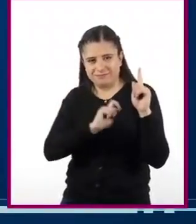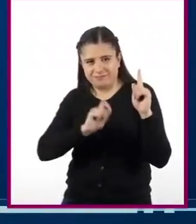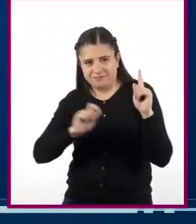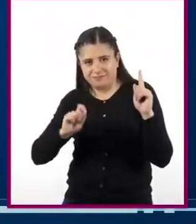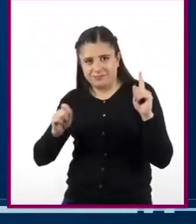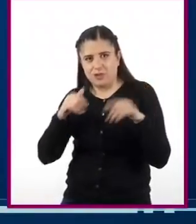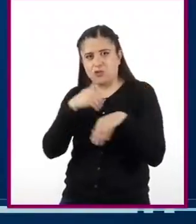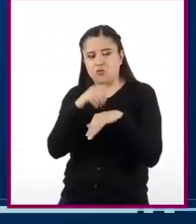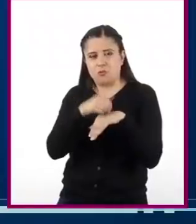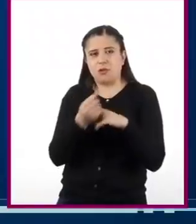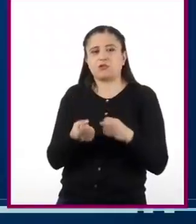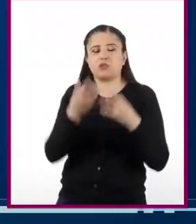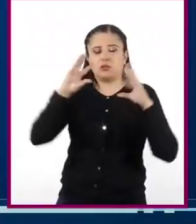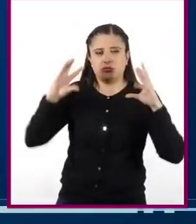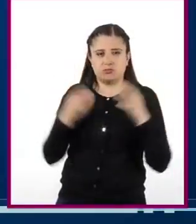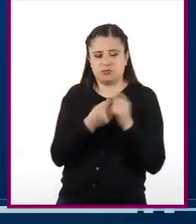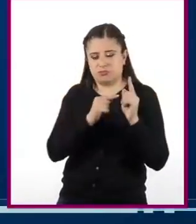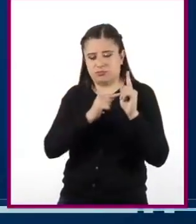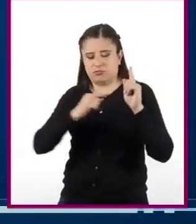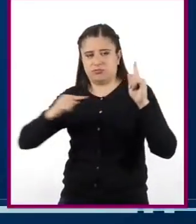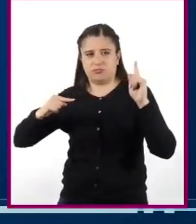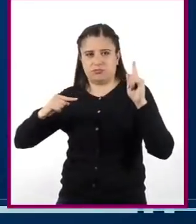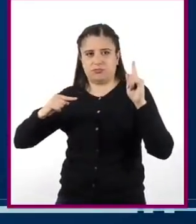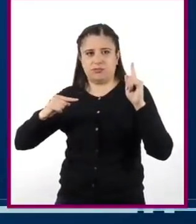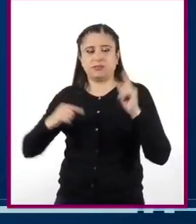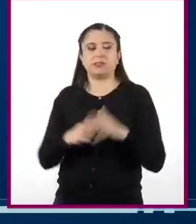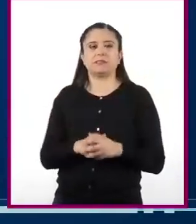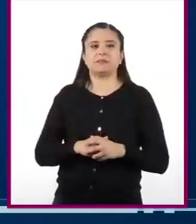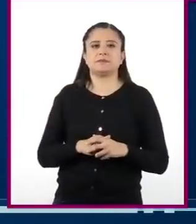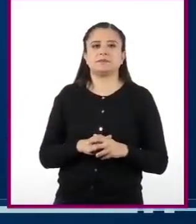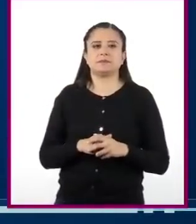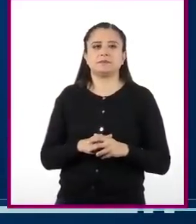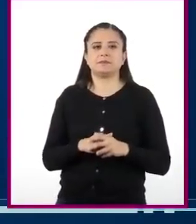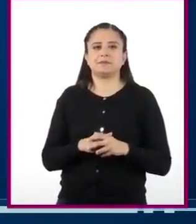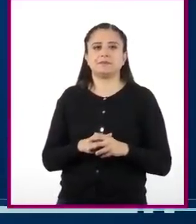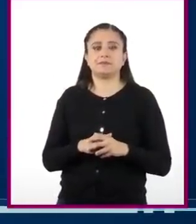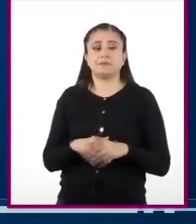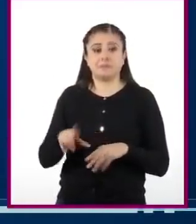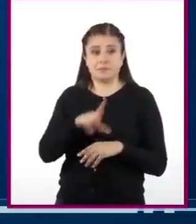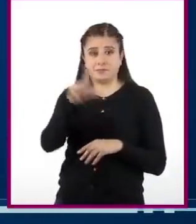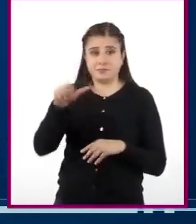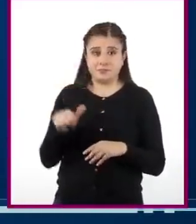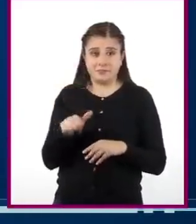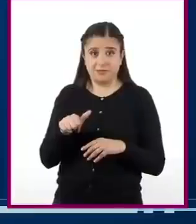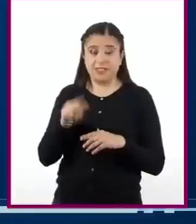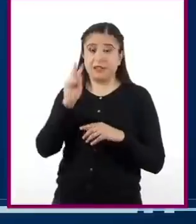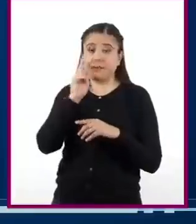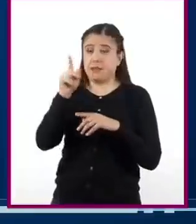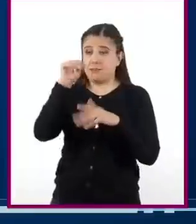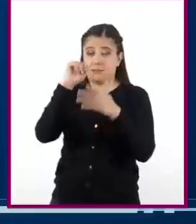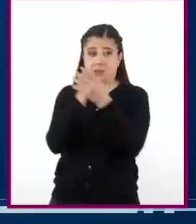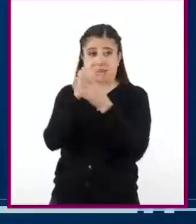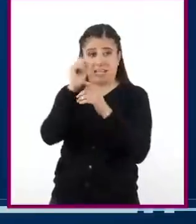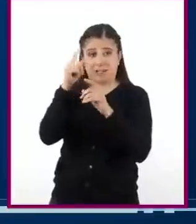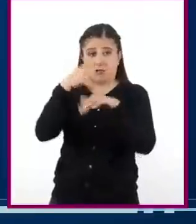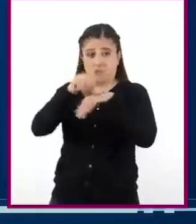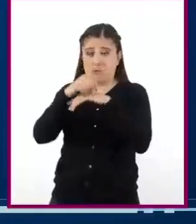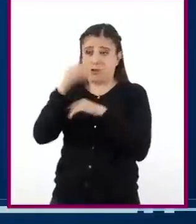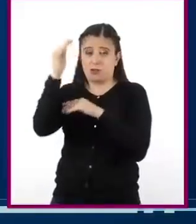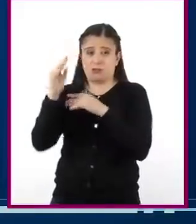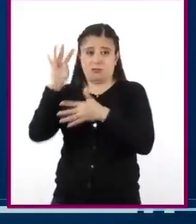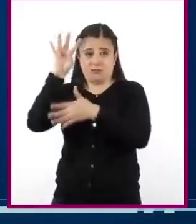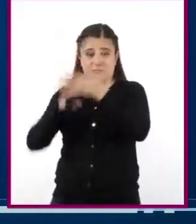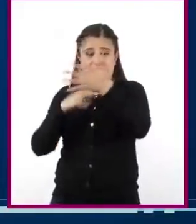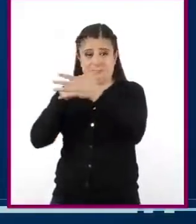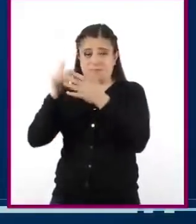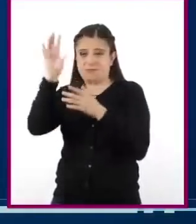una perpendicular hasta la parte superior de cada barra. Luego, se señalan las marcas de clase en la parte